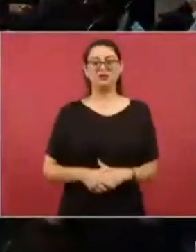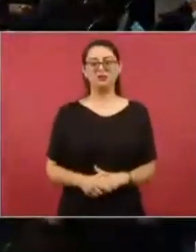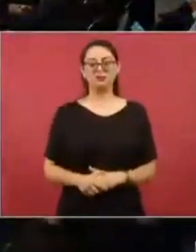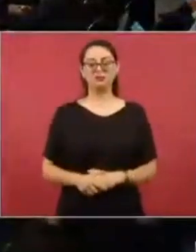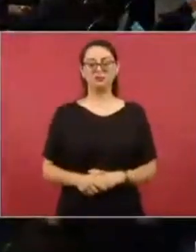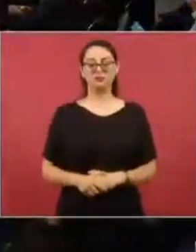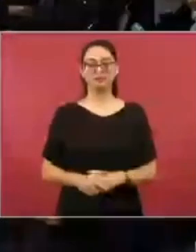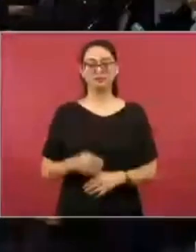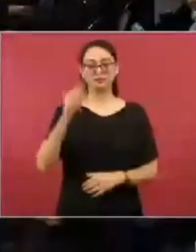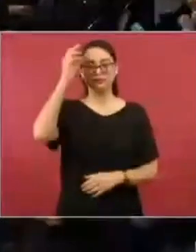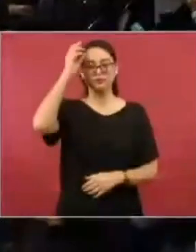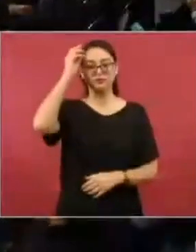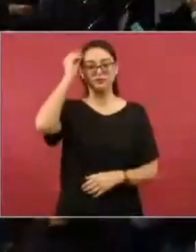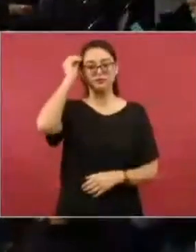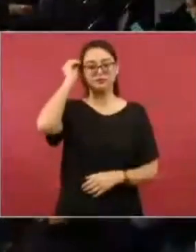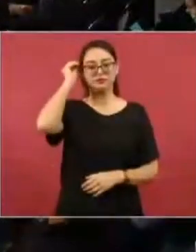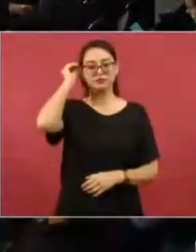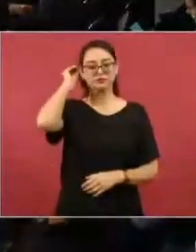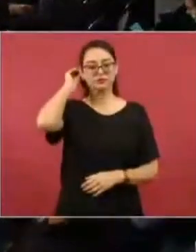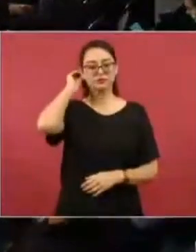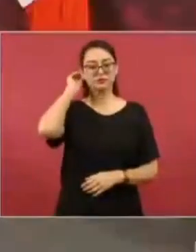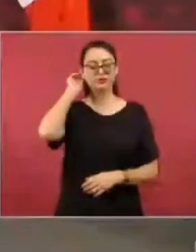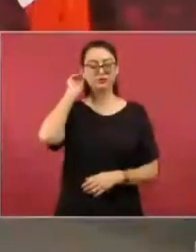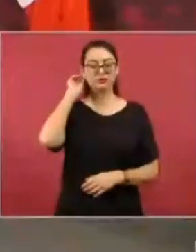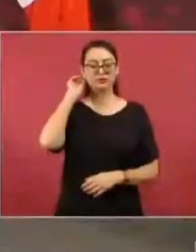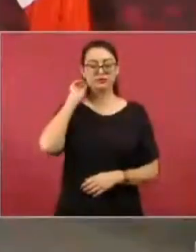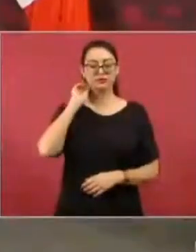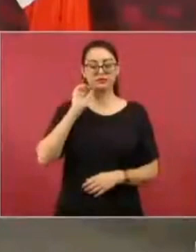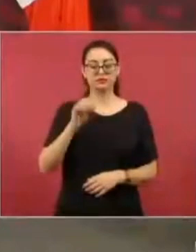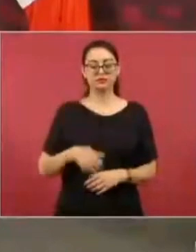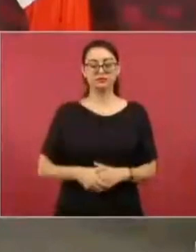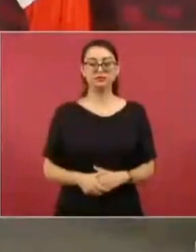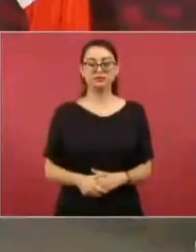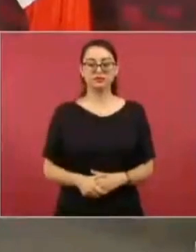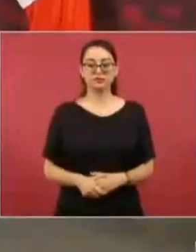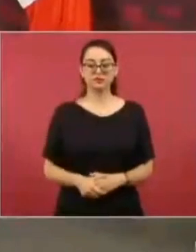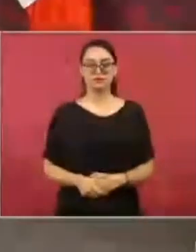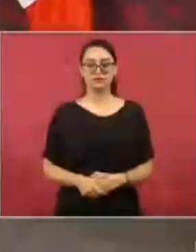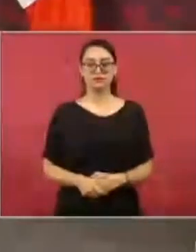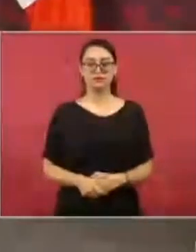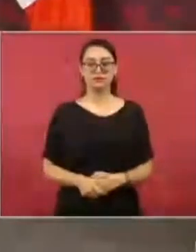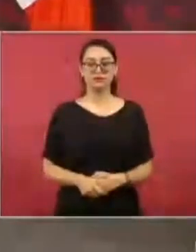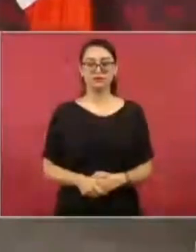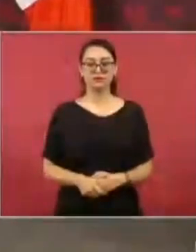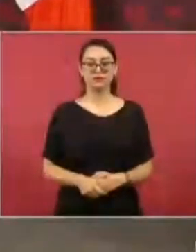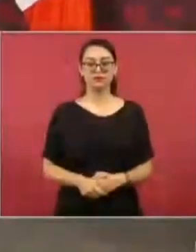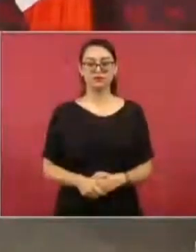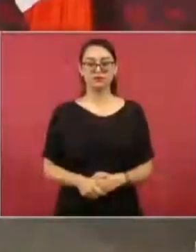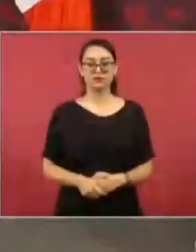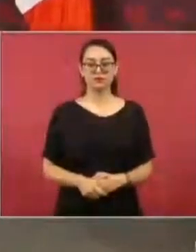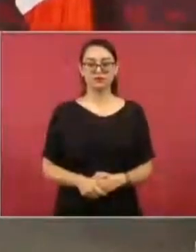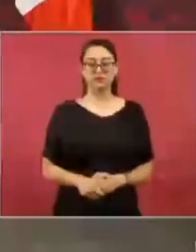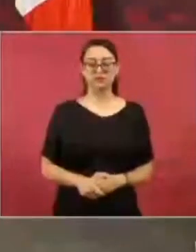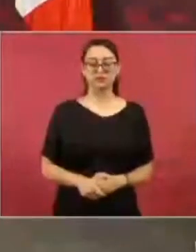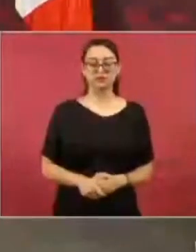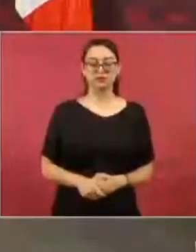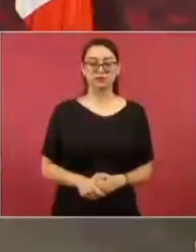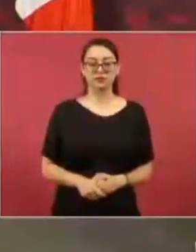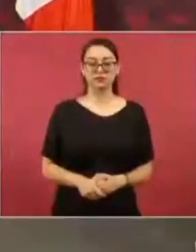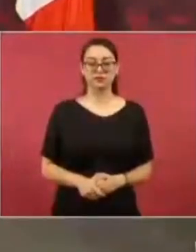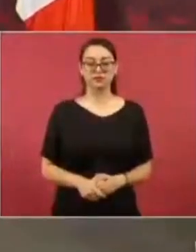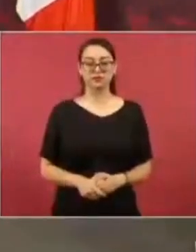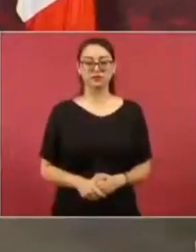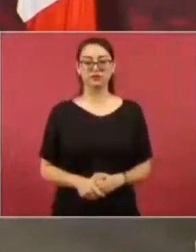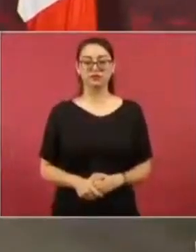producto bien cuando llegó la sección de preguntas y respuestas azul muchos temas sobre la mesa y la conferencia del día